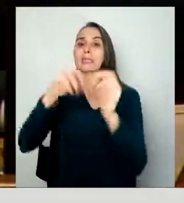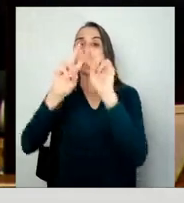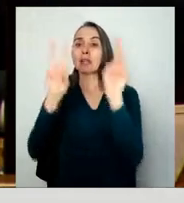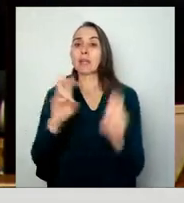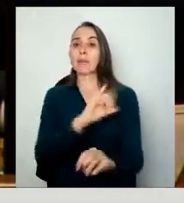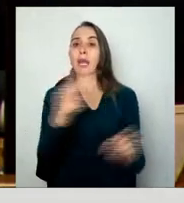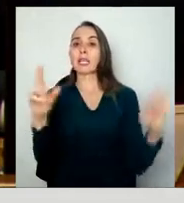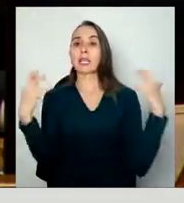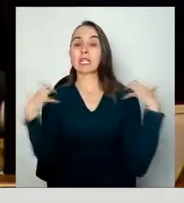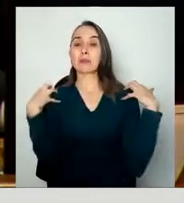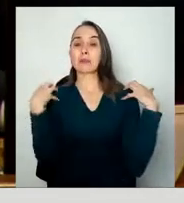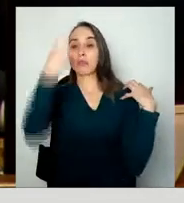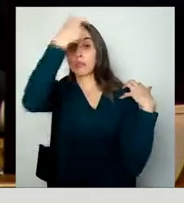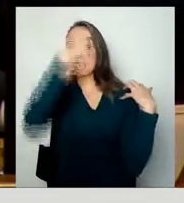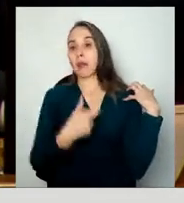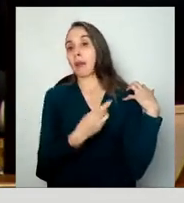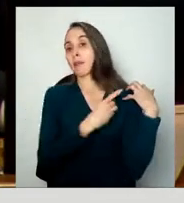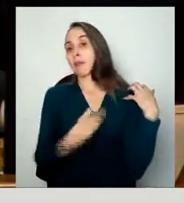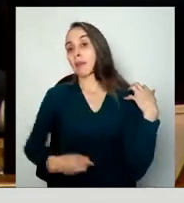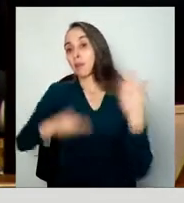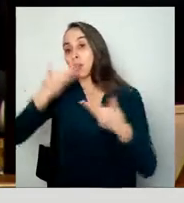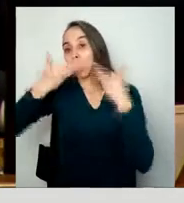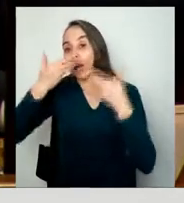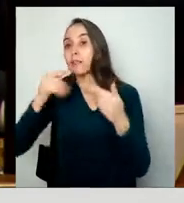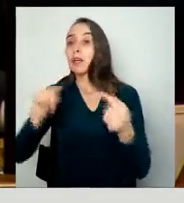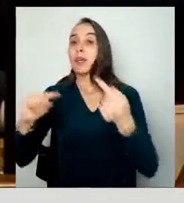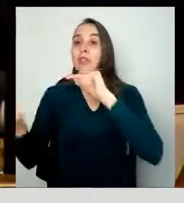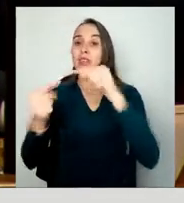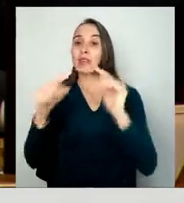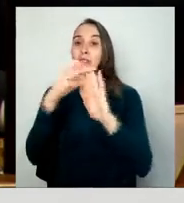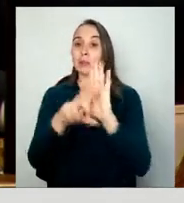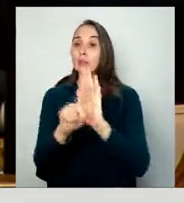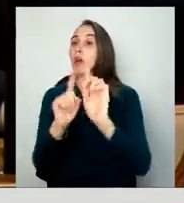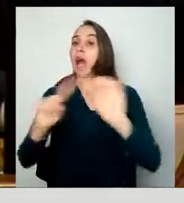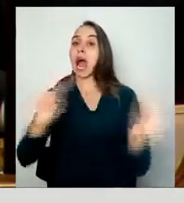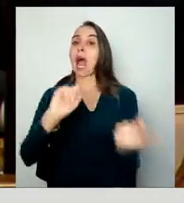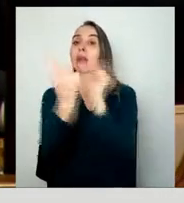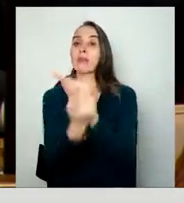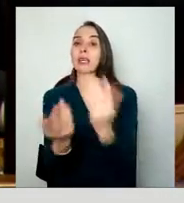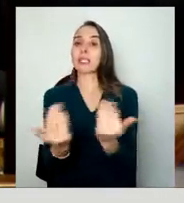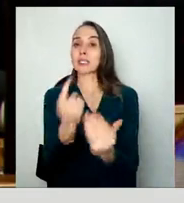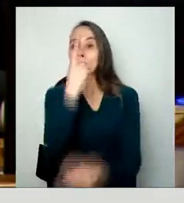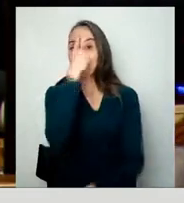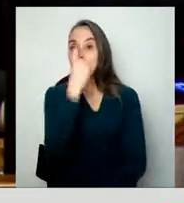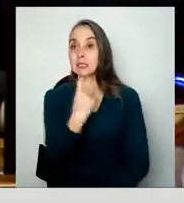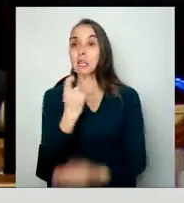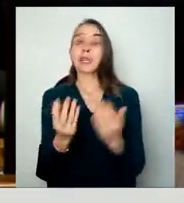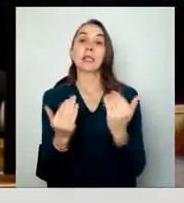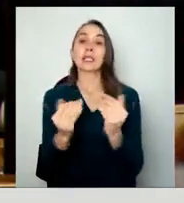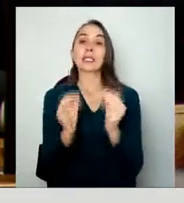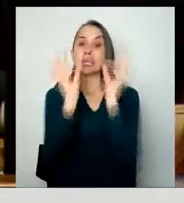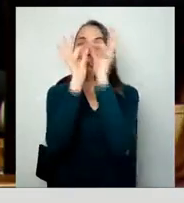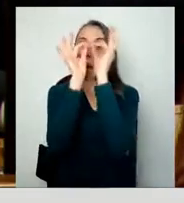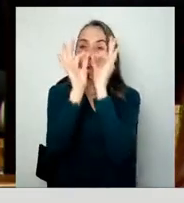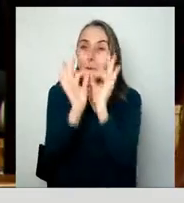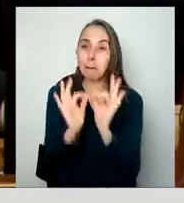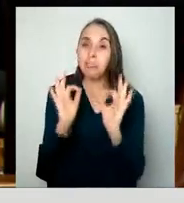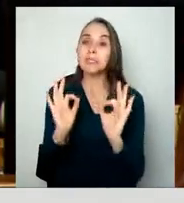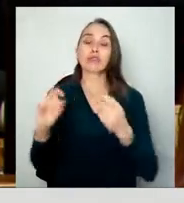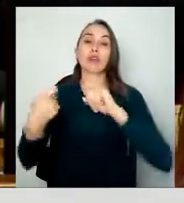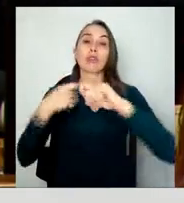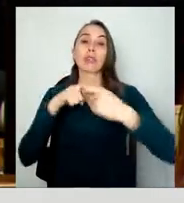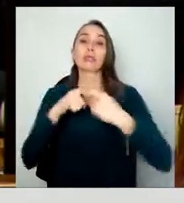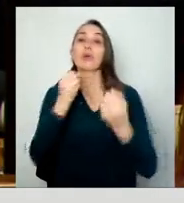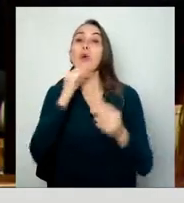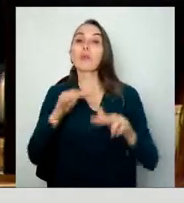lo que se requiere para este debate es todo lo contrario se requiere seriedad se requiere precisión porque estamos discutiendo del uso de los recursos